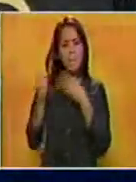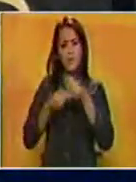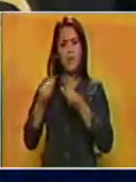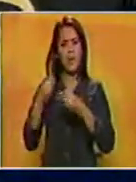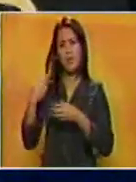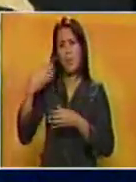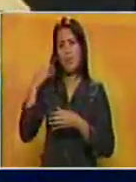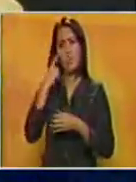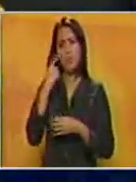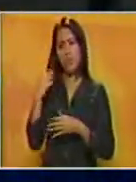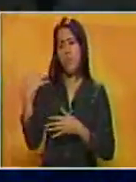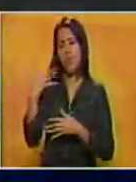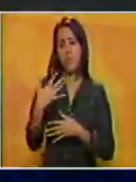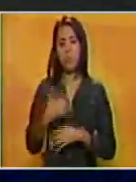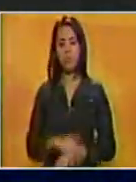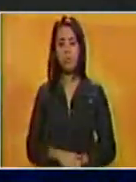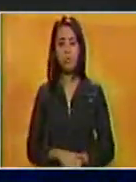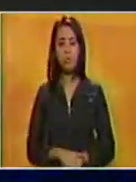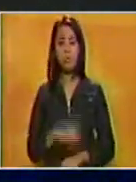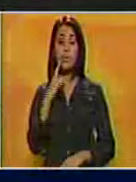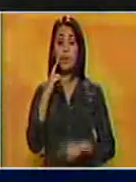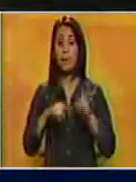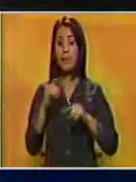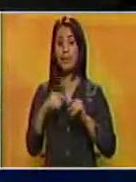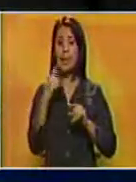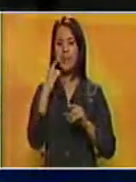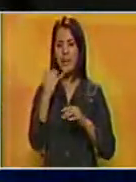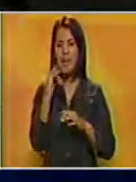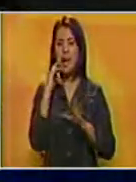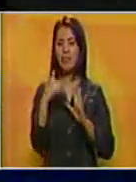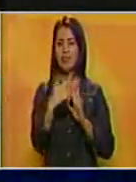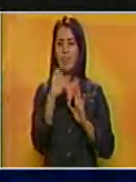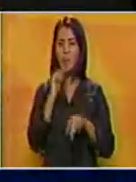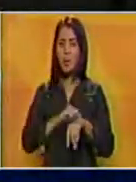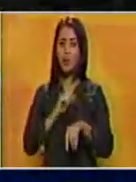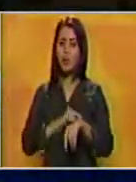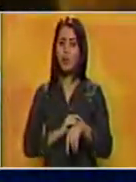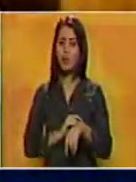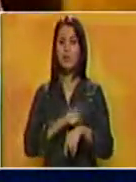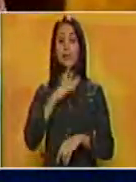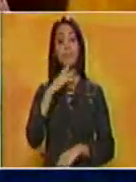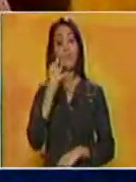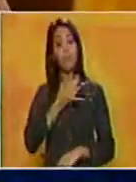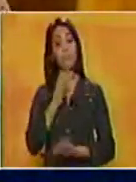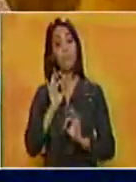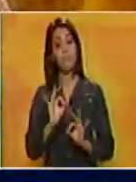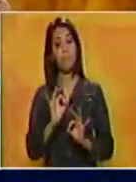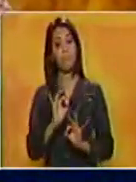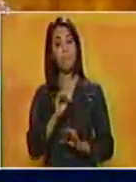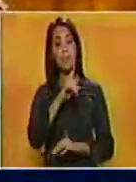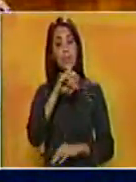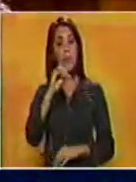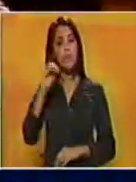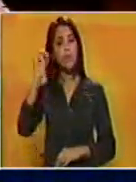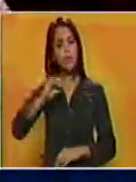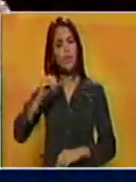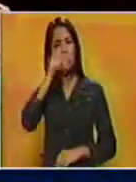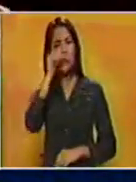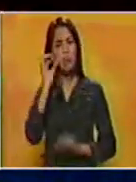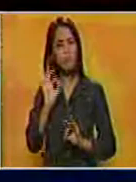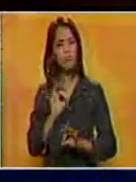Relató que le advirtió a Lovato sobre la calidad del material que tenía disponible por la hora y afirmó que ella sabía 100% qué